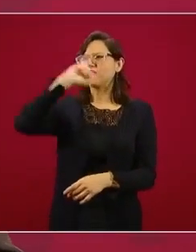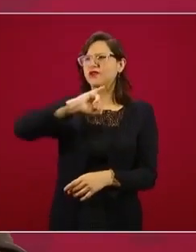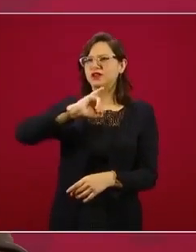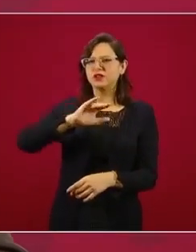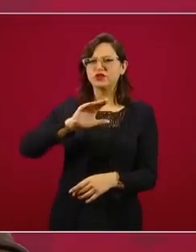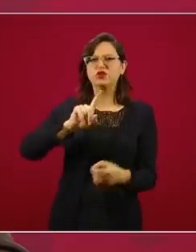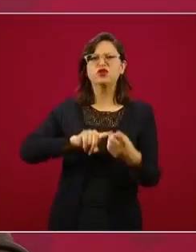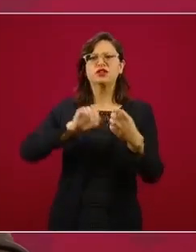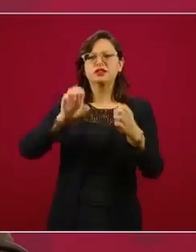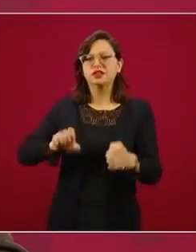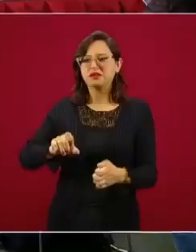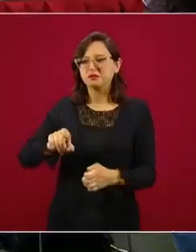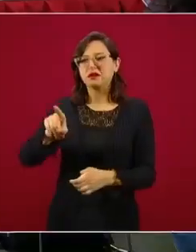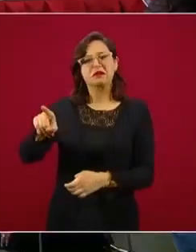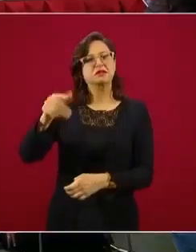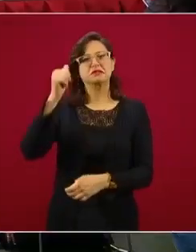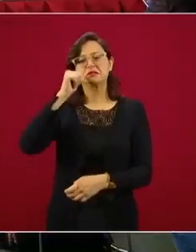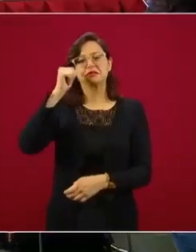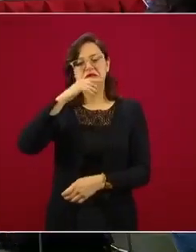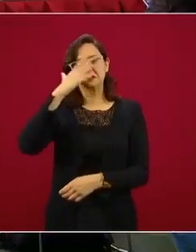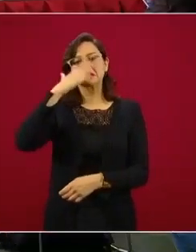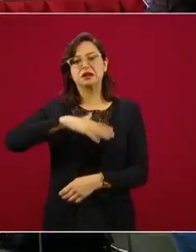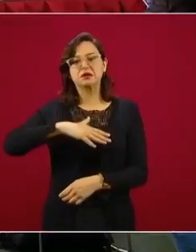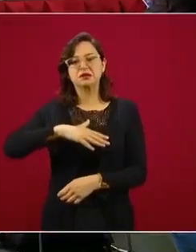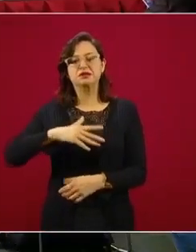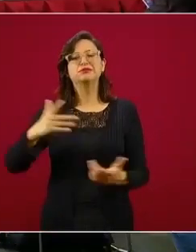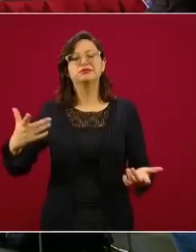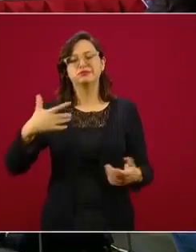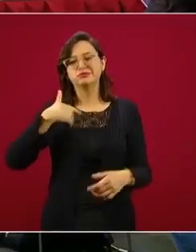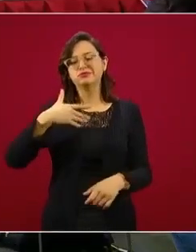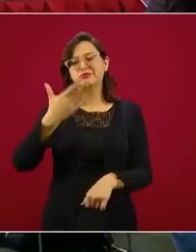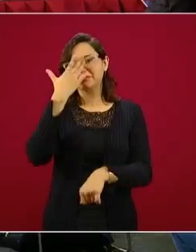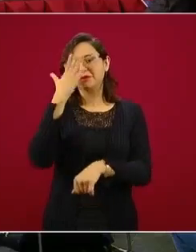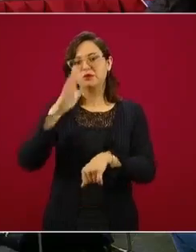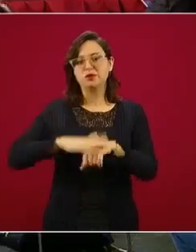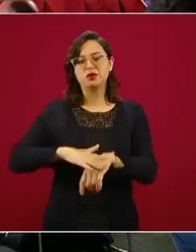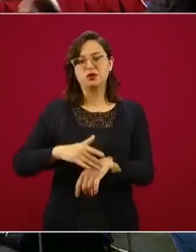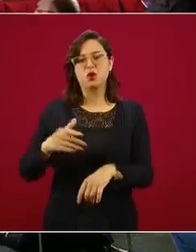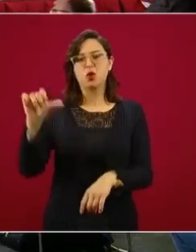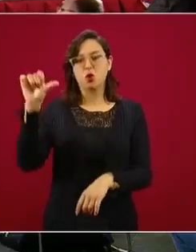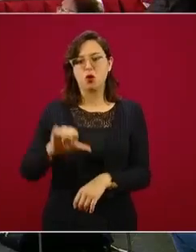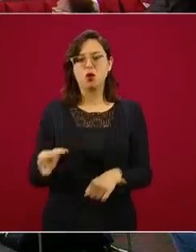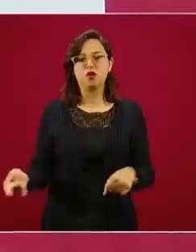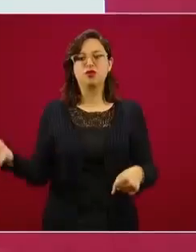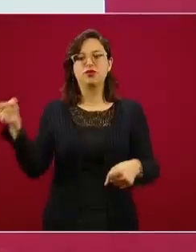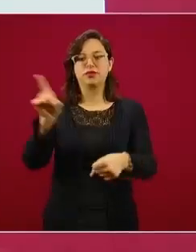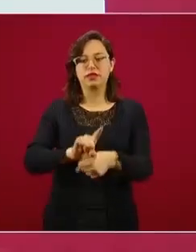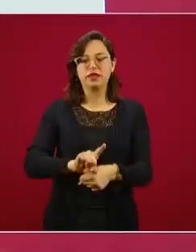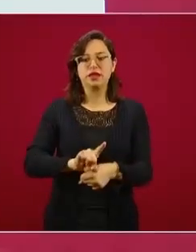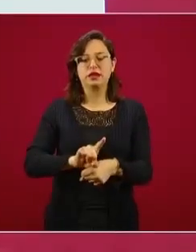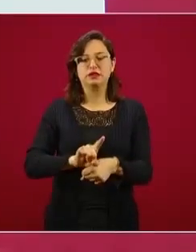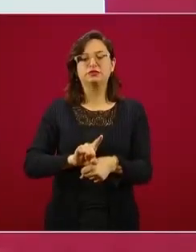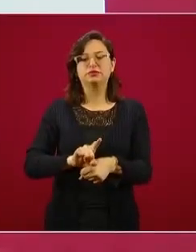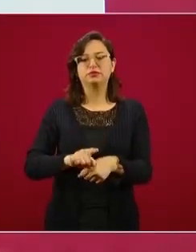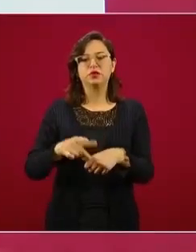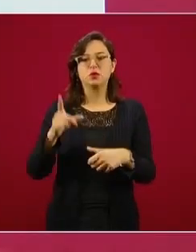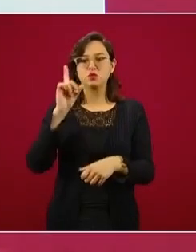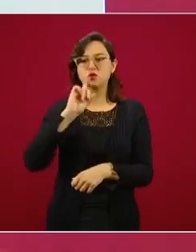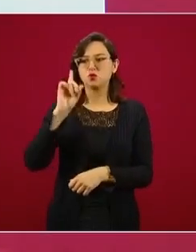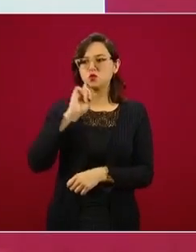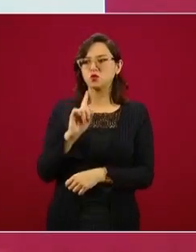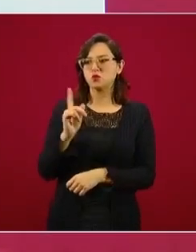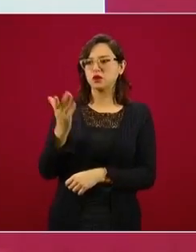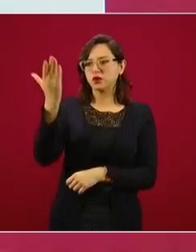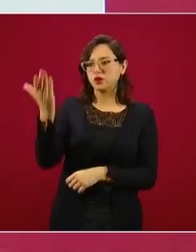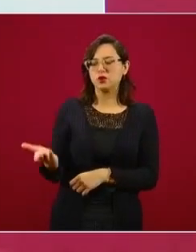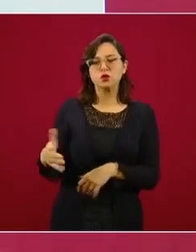las cosas, y hoy qué mejor para recordar en este pulso de la salud a esta gran mujer